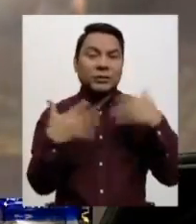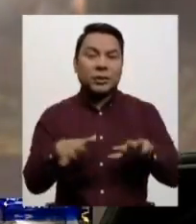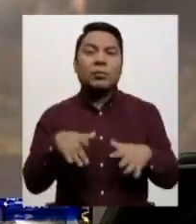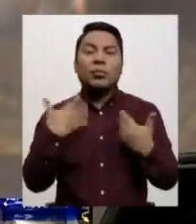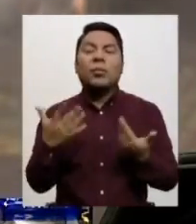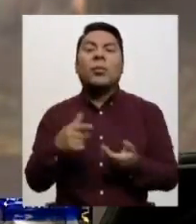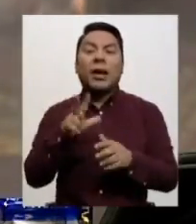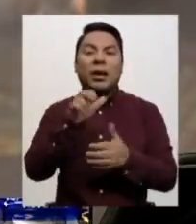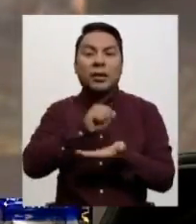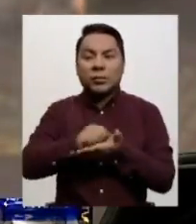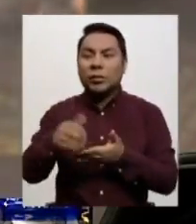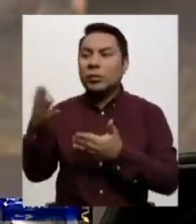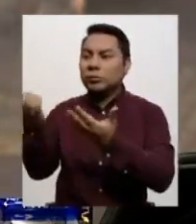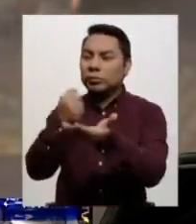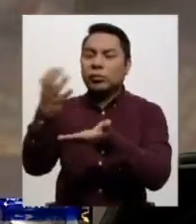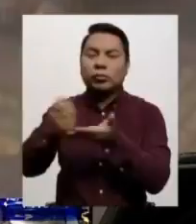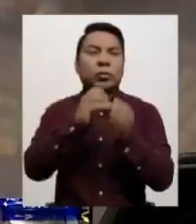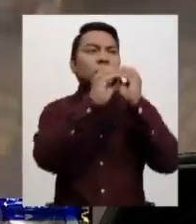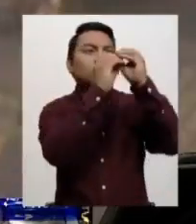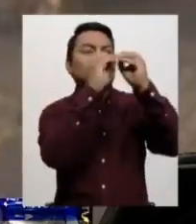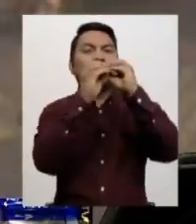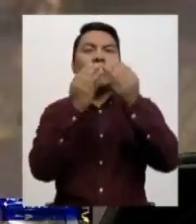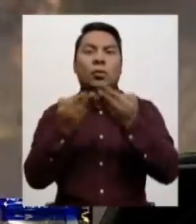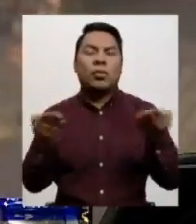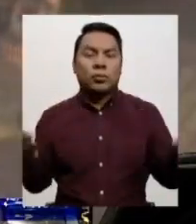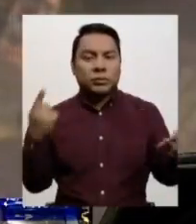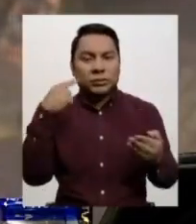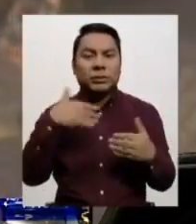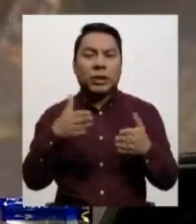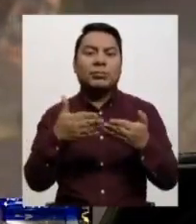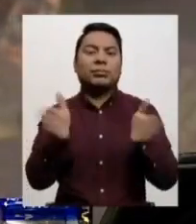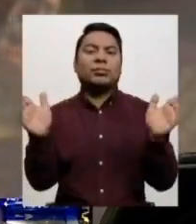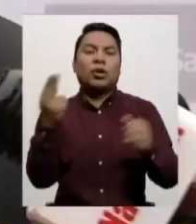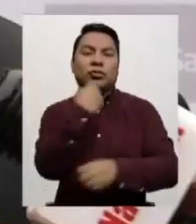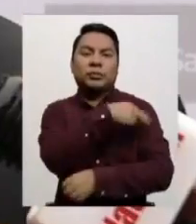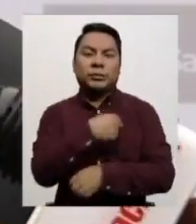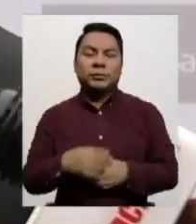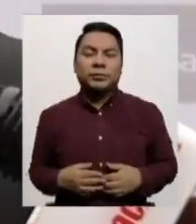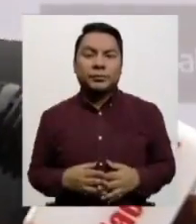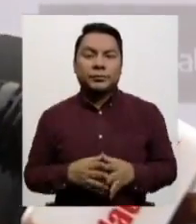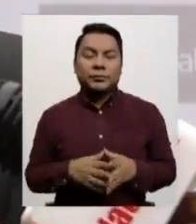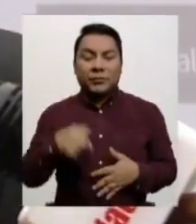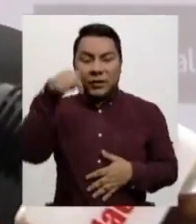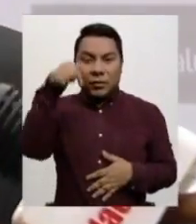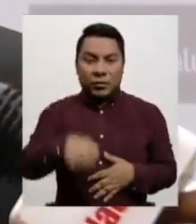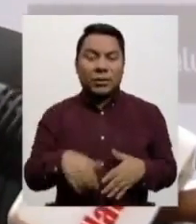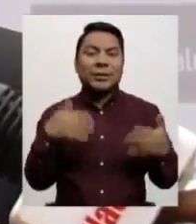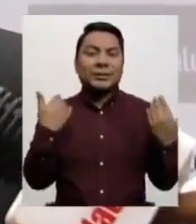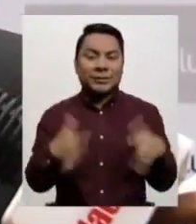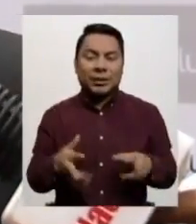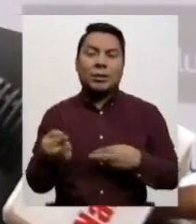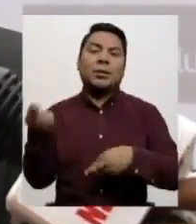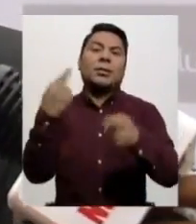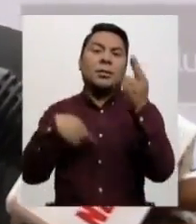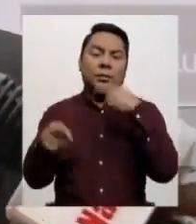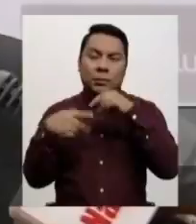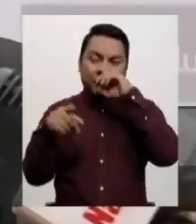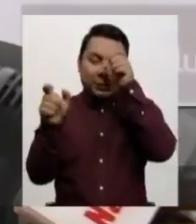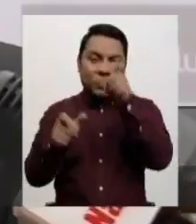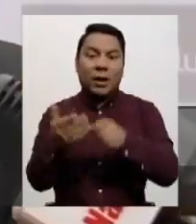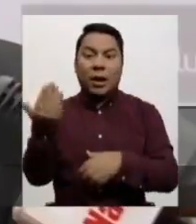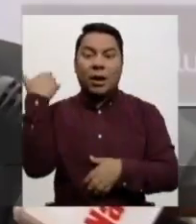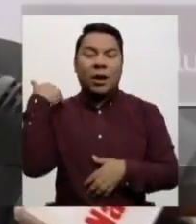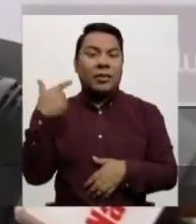recuperar espacios y hacer un mantenimiento en los equipos y en el local hoy se retoma la atención no ha estado